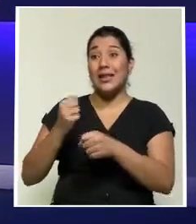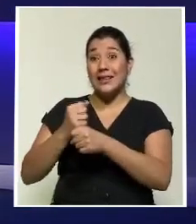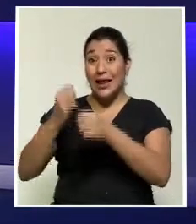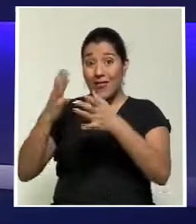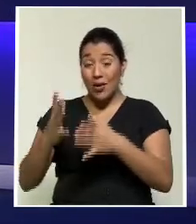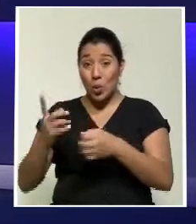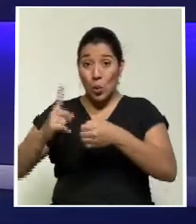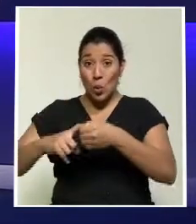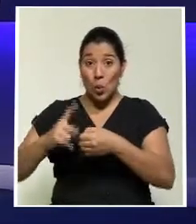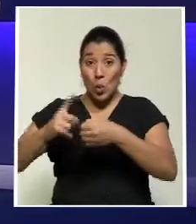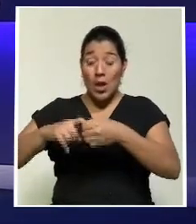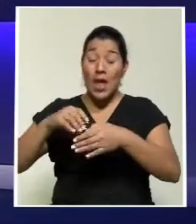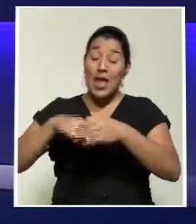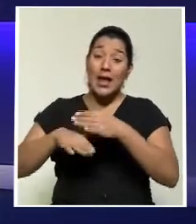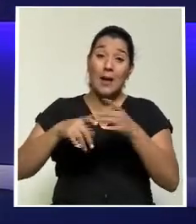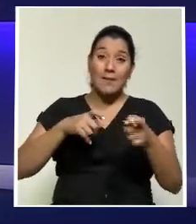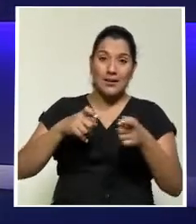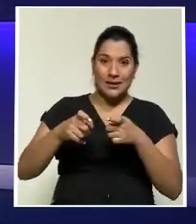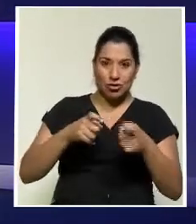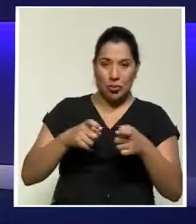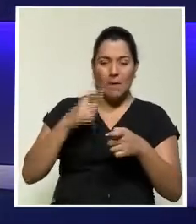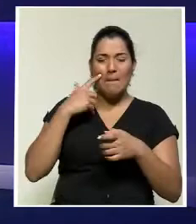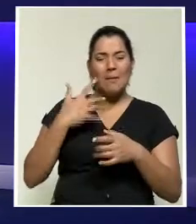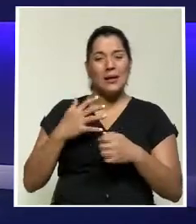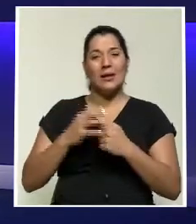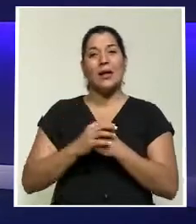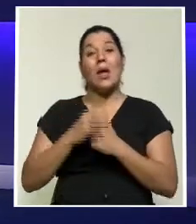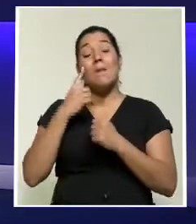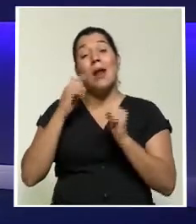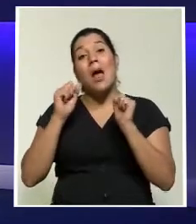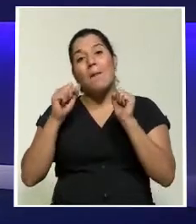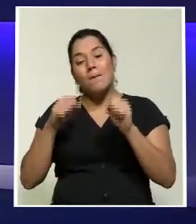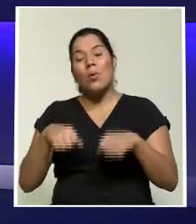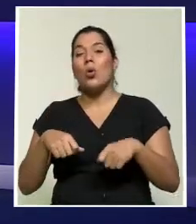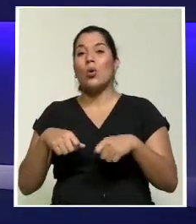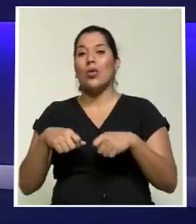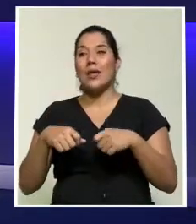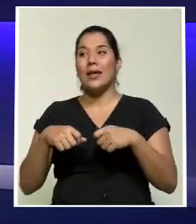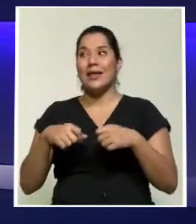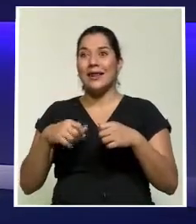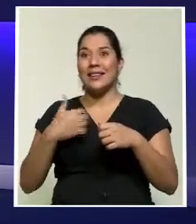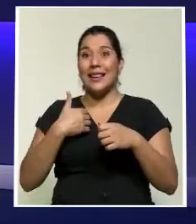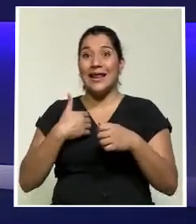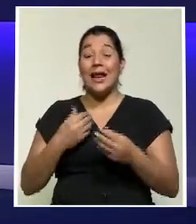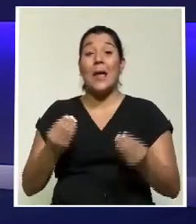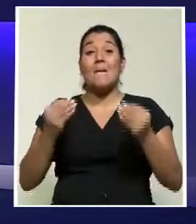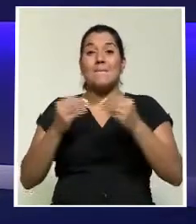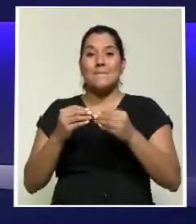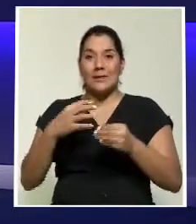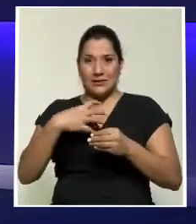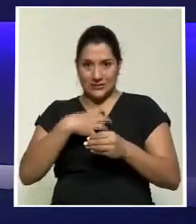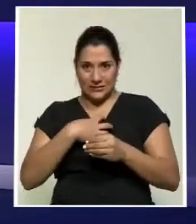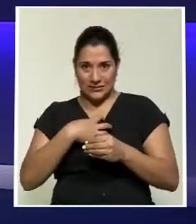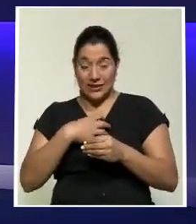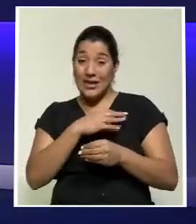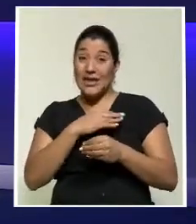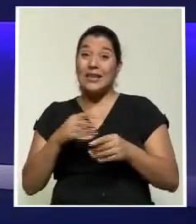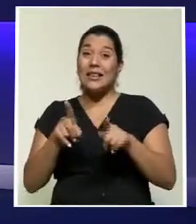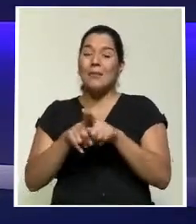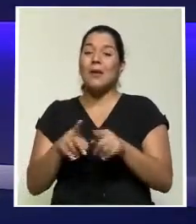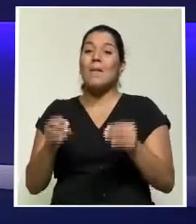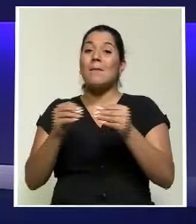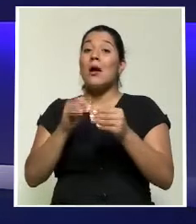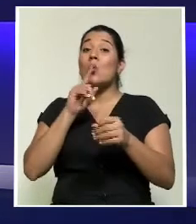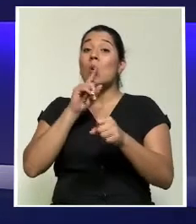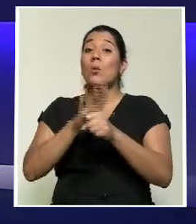parte administrativa y en otros ámbitos, justamente para ampliar ese sentido de propiedad y ampliar también ese compromiso. Entonces,